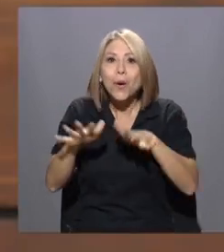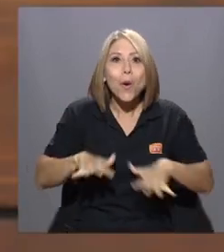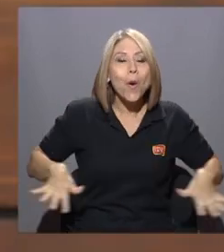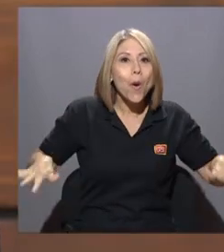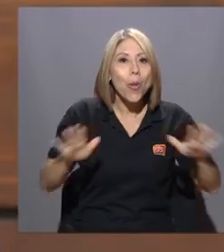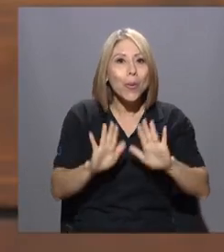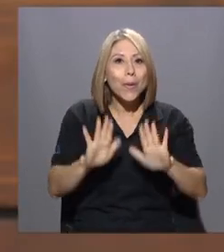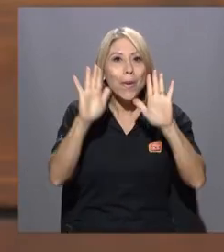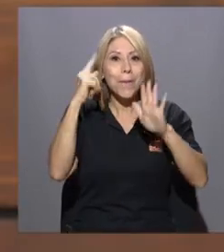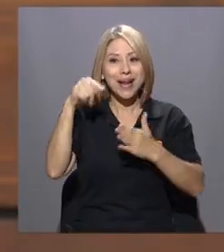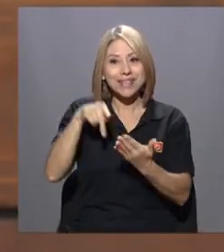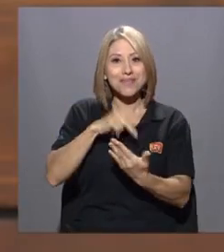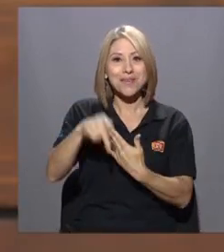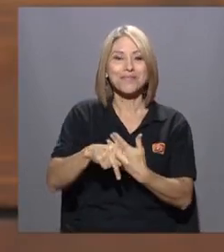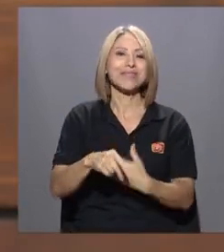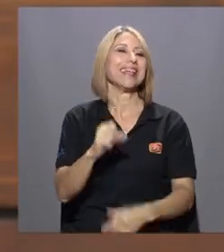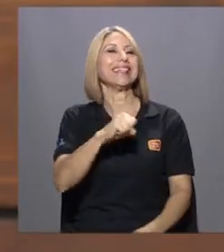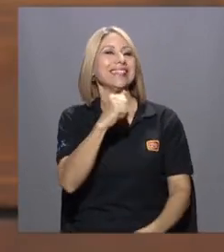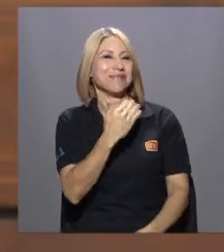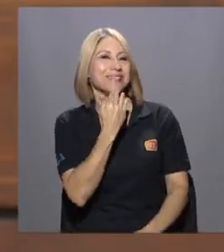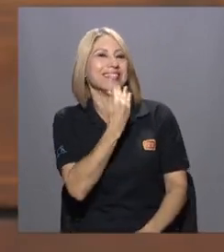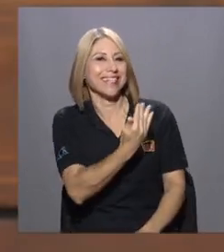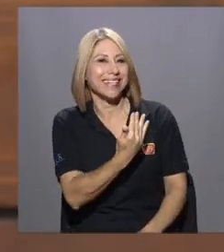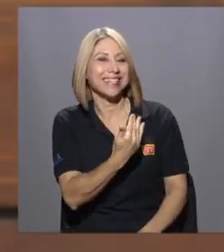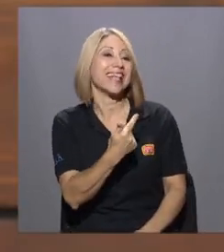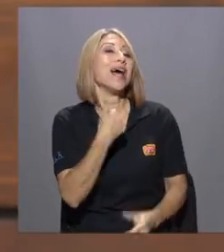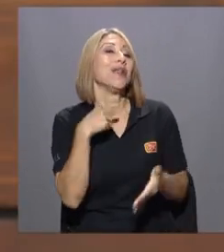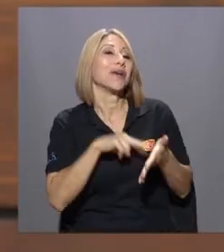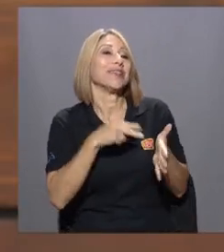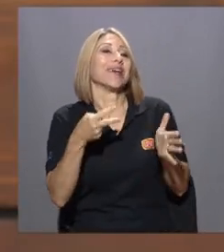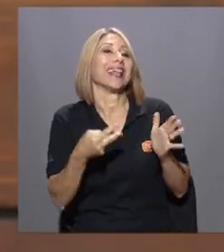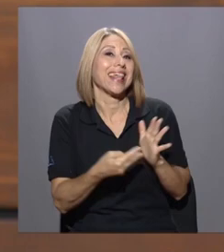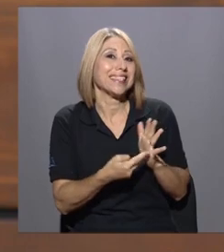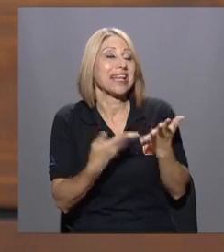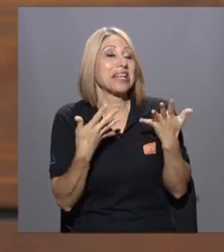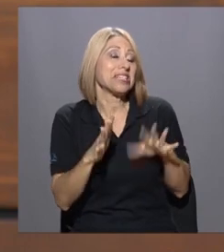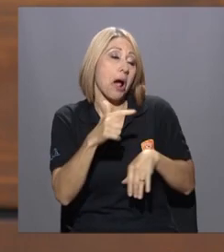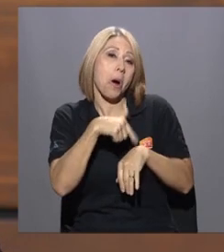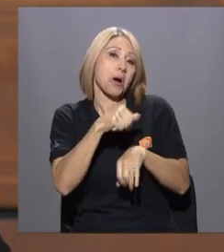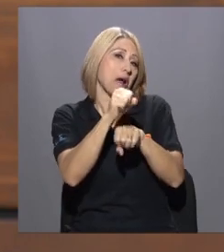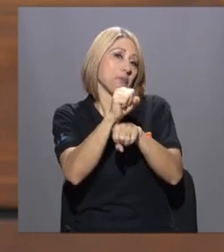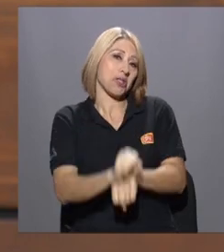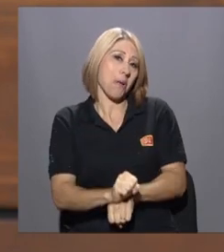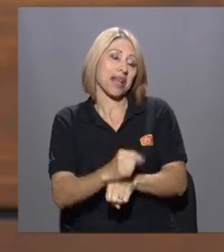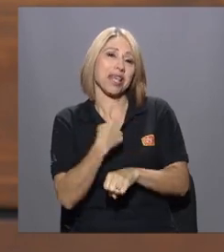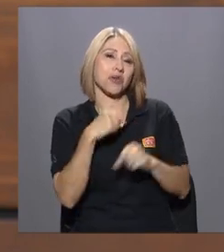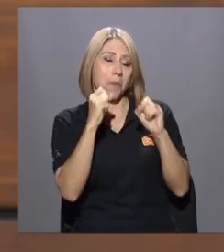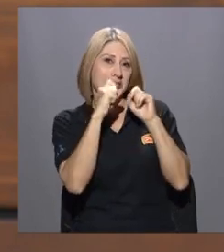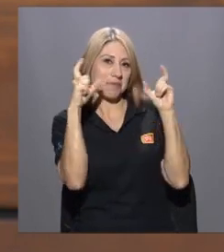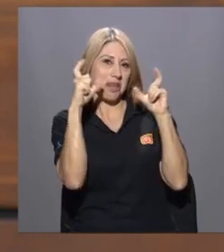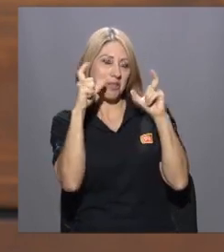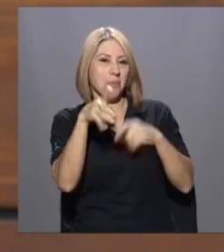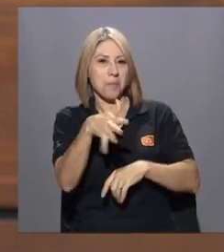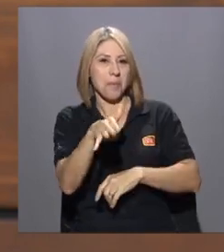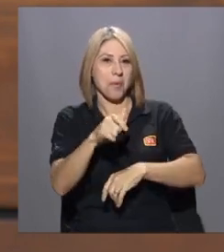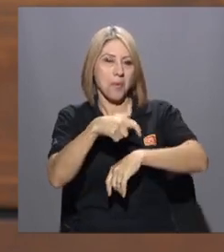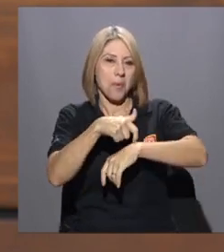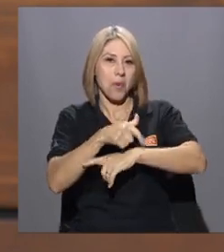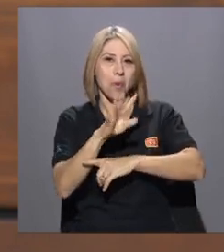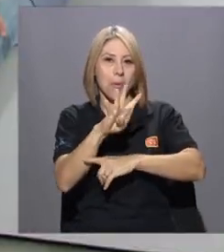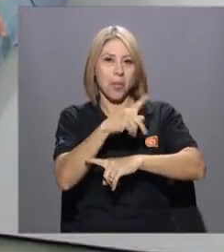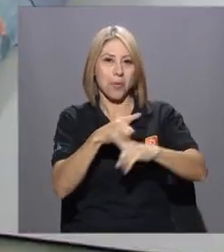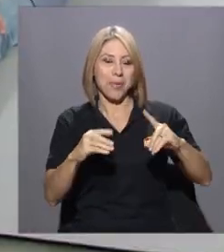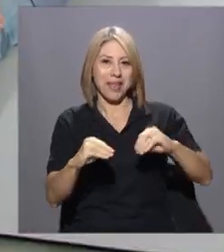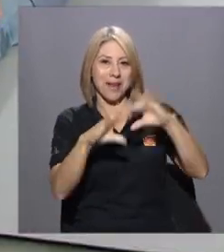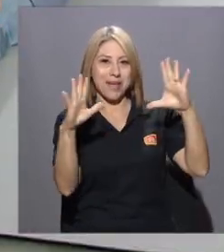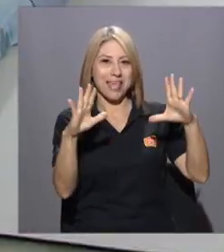hacer esta semana en el 15. Muchas gracias, Marlo. Lo que quería decir es que es la hora habitual en que yo me despierto, alrededor de las 4:30 de la mañana. Pues muy